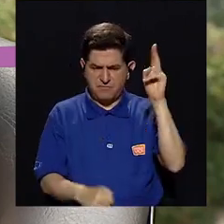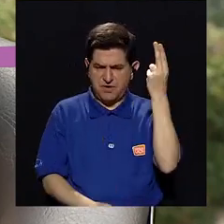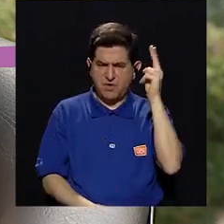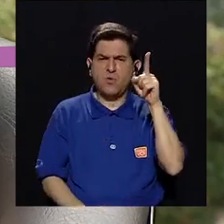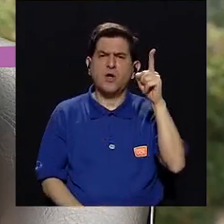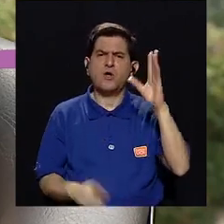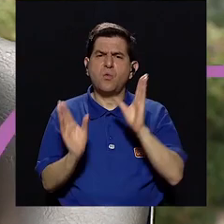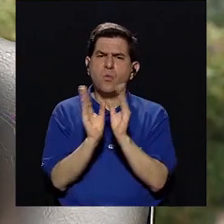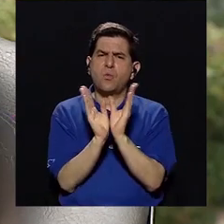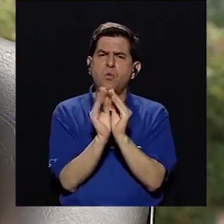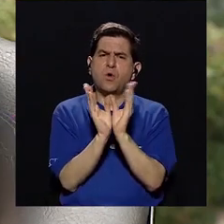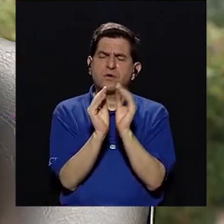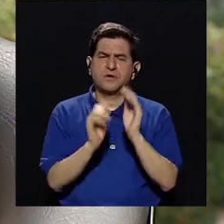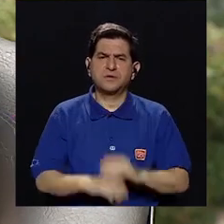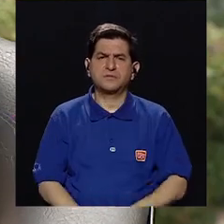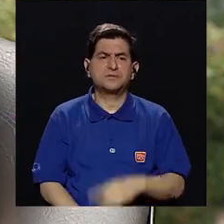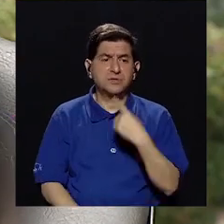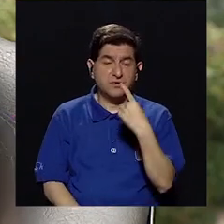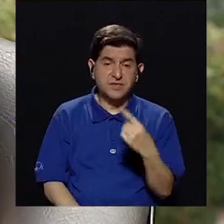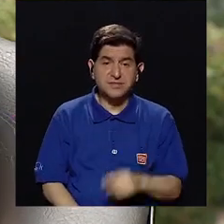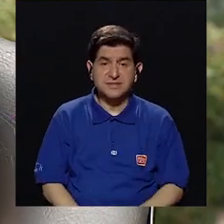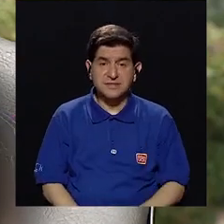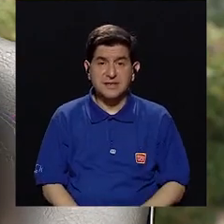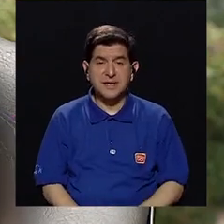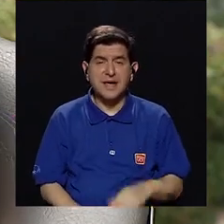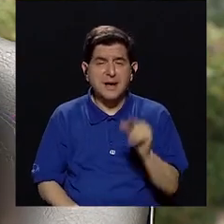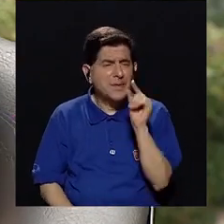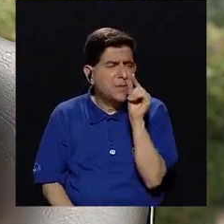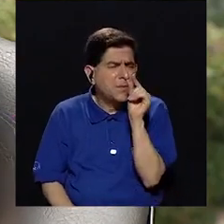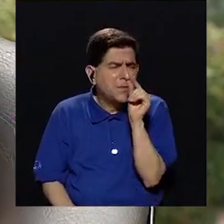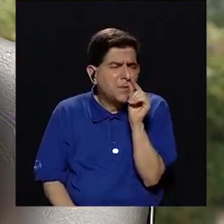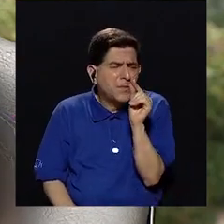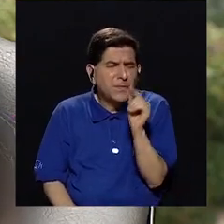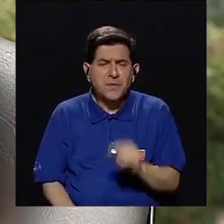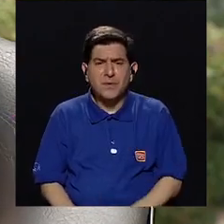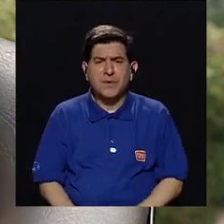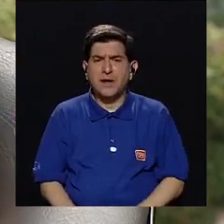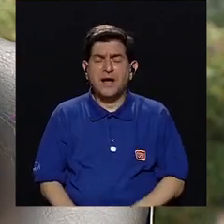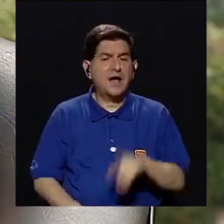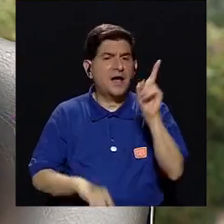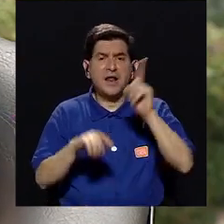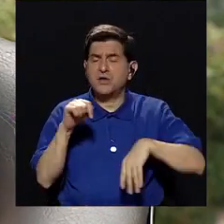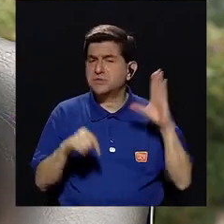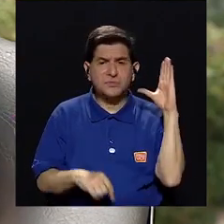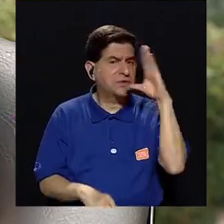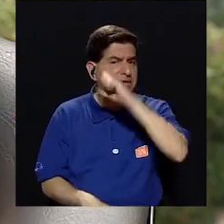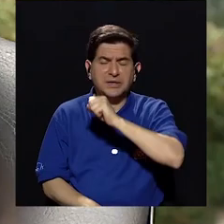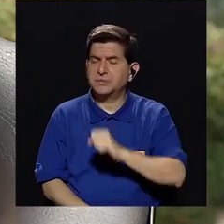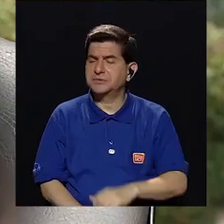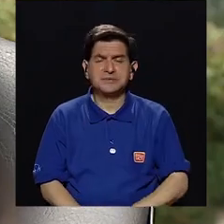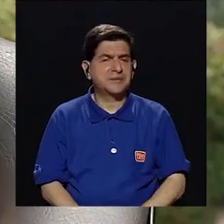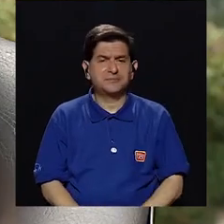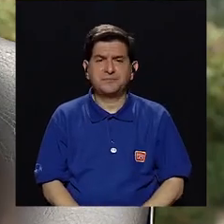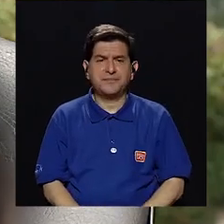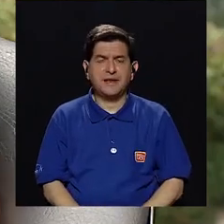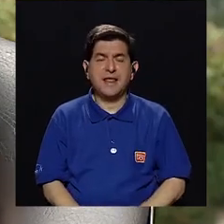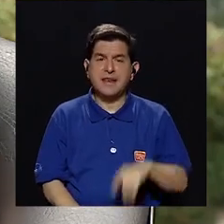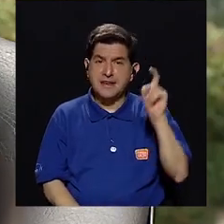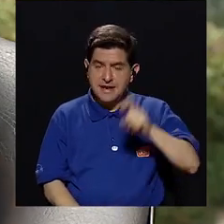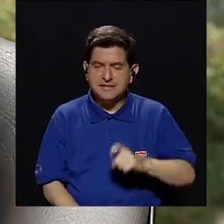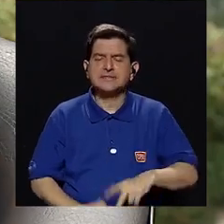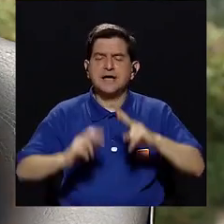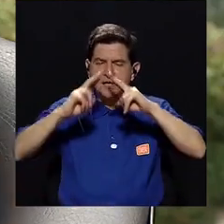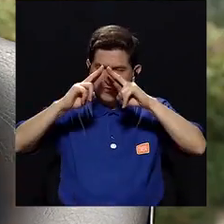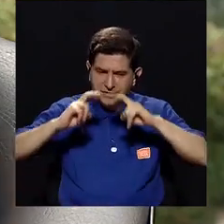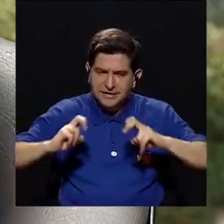de uruguay a un congreso decía que cuando son como más pequeños con grandeza de rondónia pueden detectar por eso es que hay que